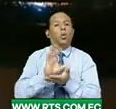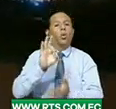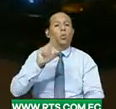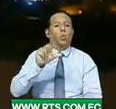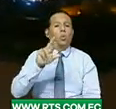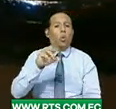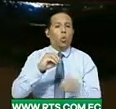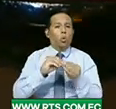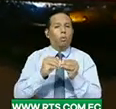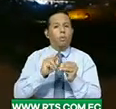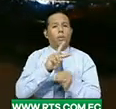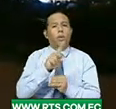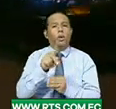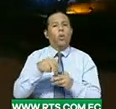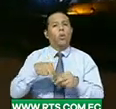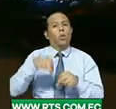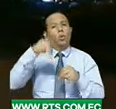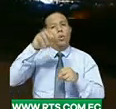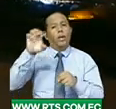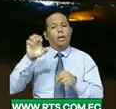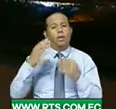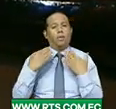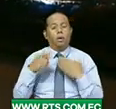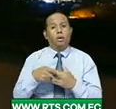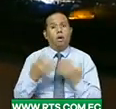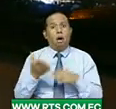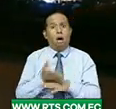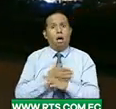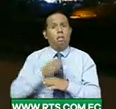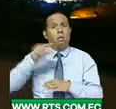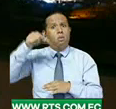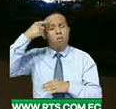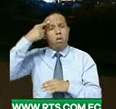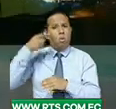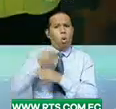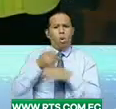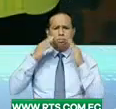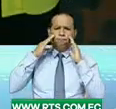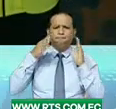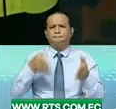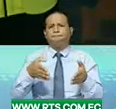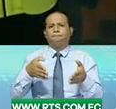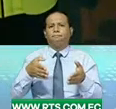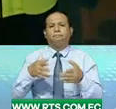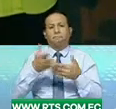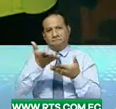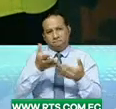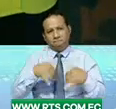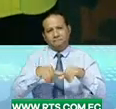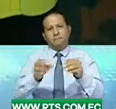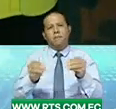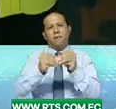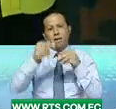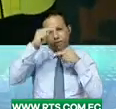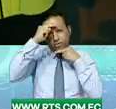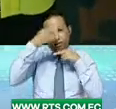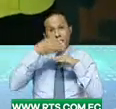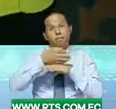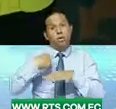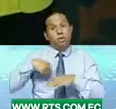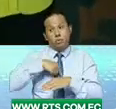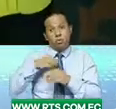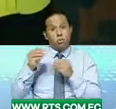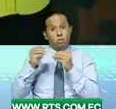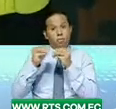Bastión, al noroeste de Guayaquil, en medio de un estado de excepción. Anneli, con más noticias desde Estudios Centrales, nosotros informaremos cualquier